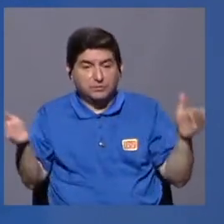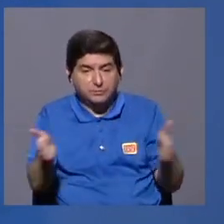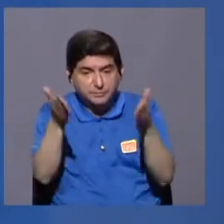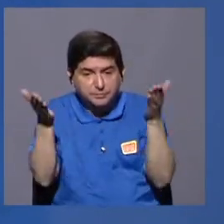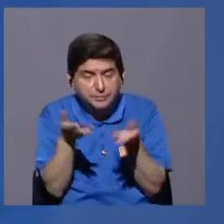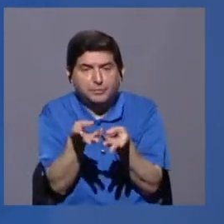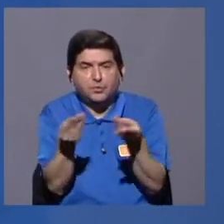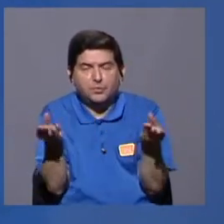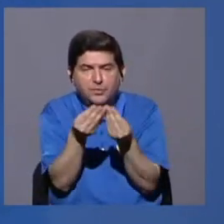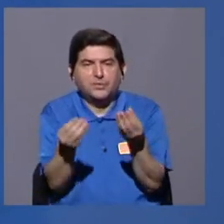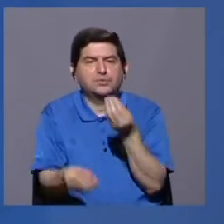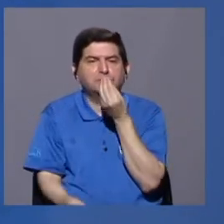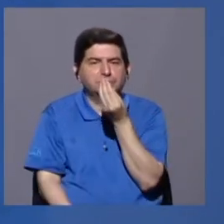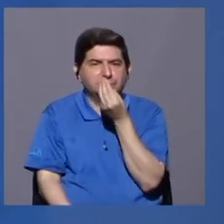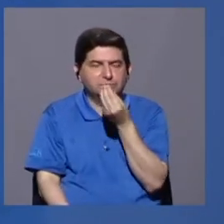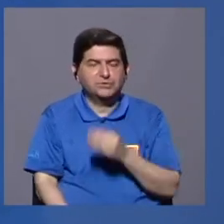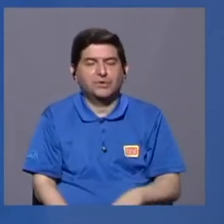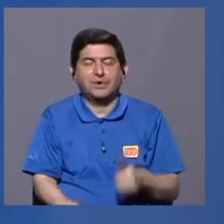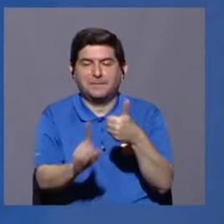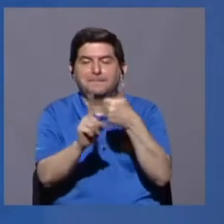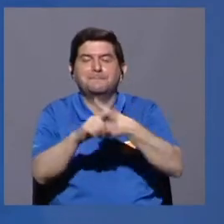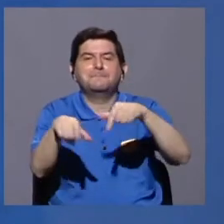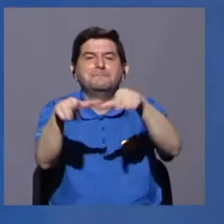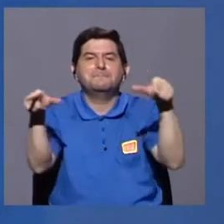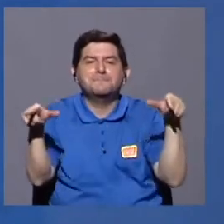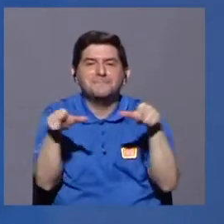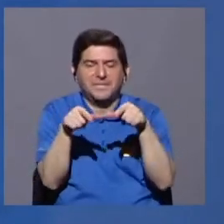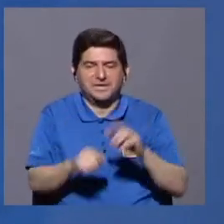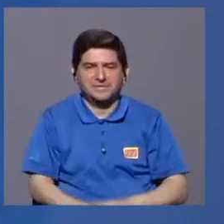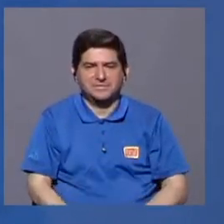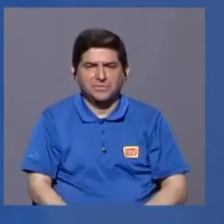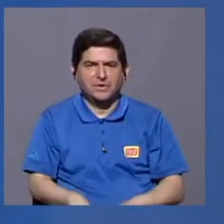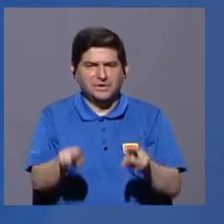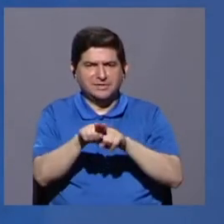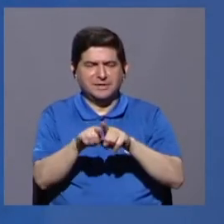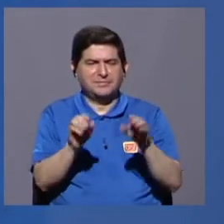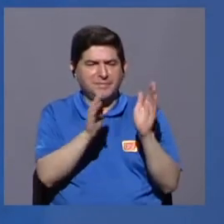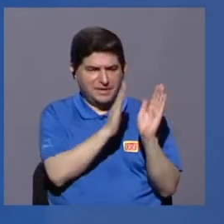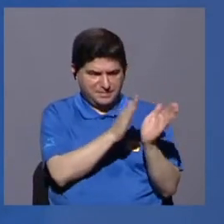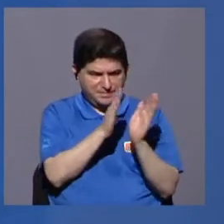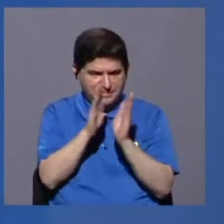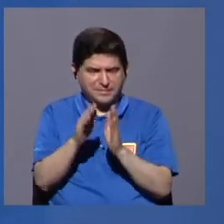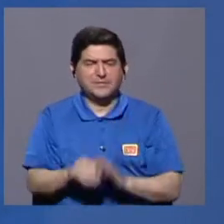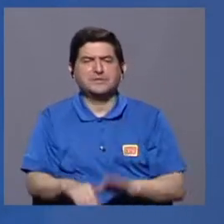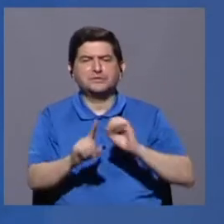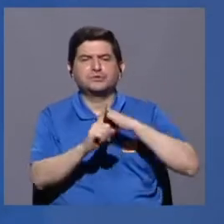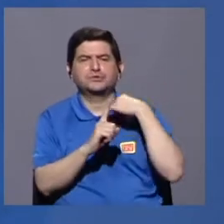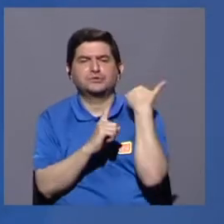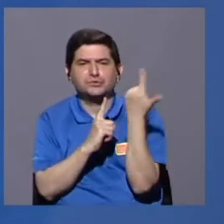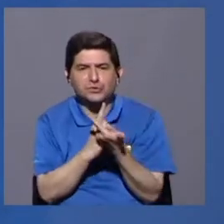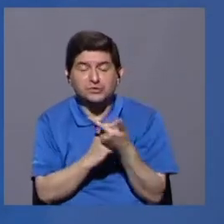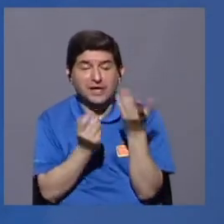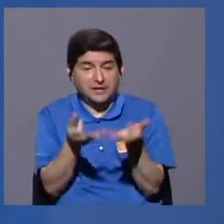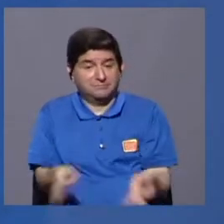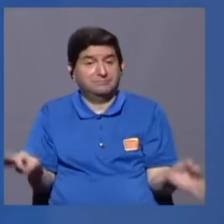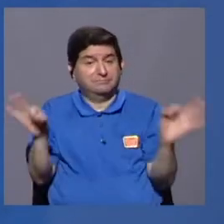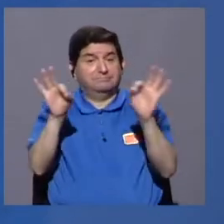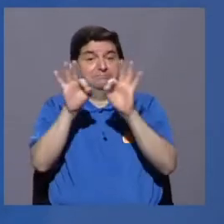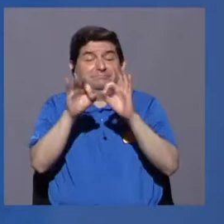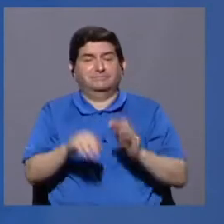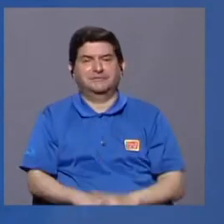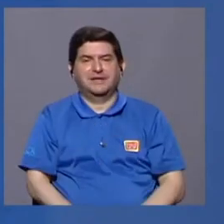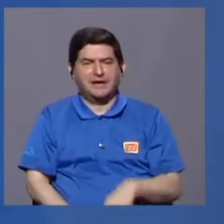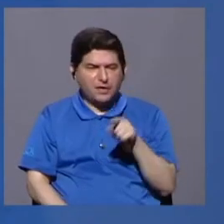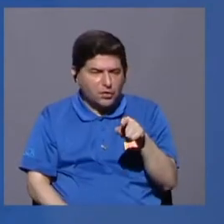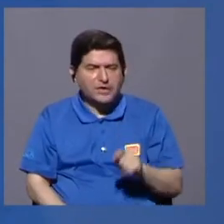la producción de alimentos para la zona, promueve la organización social, que eso es sumamente importante porque con